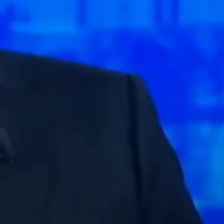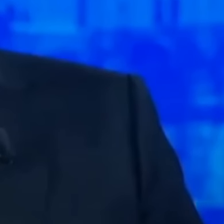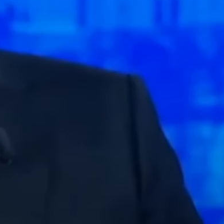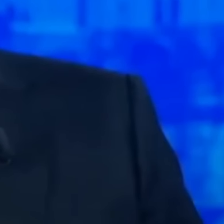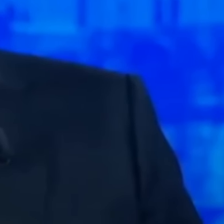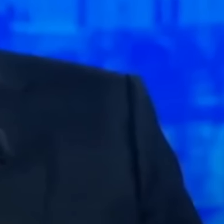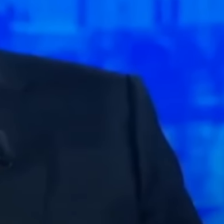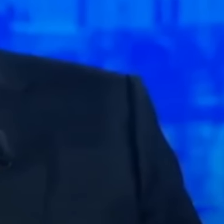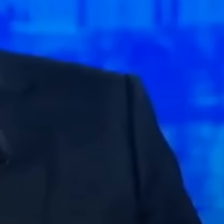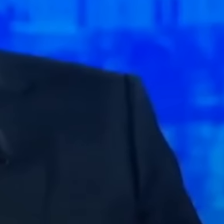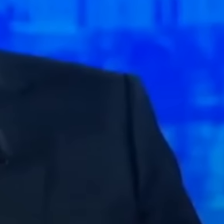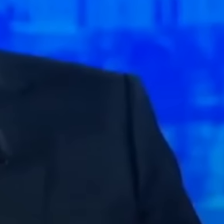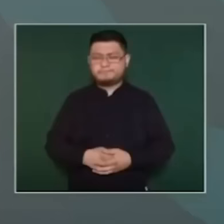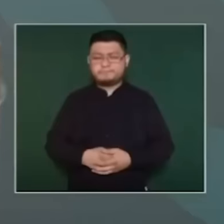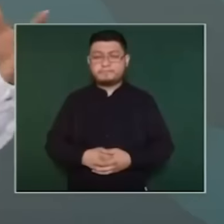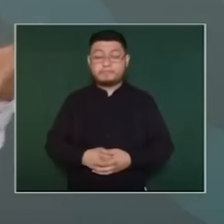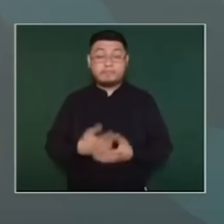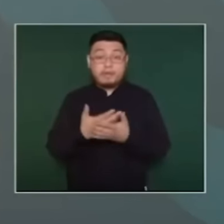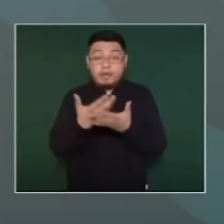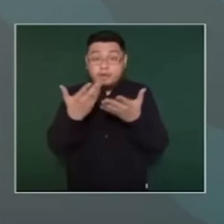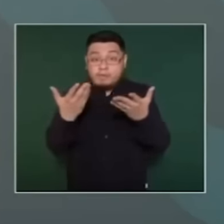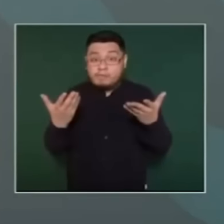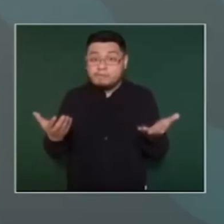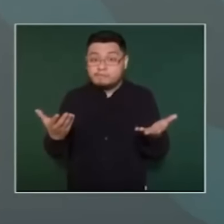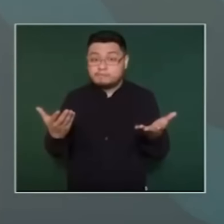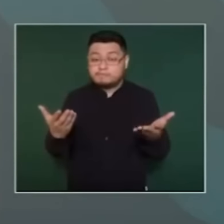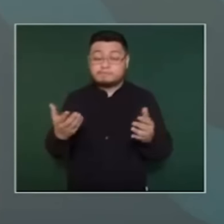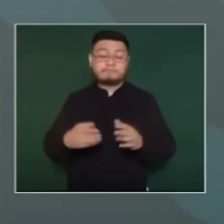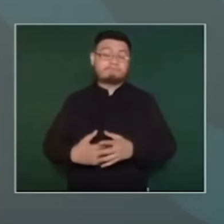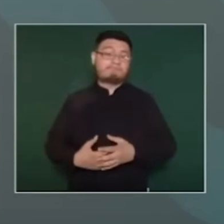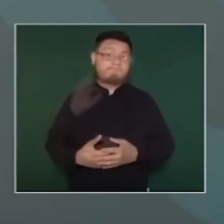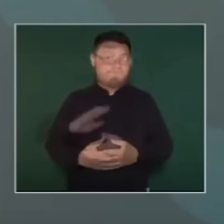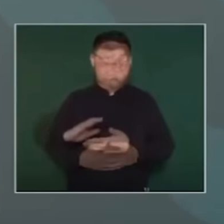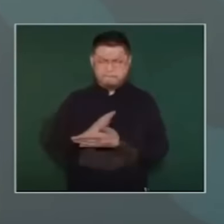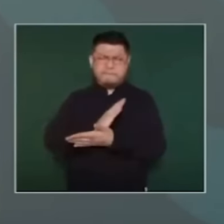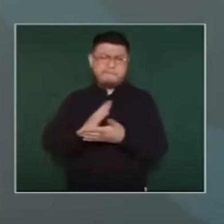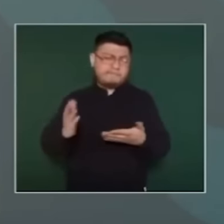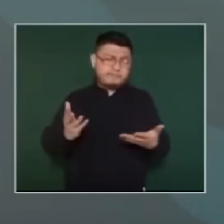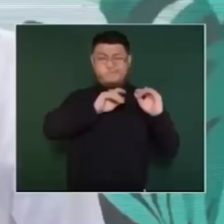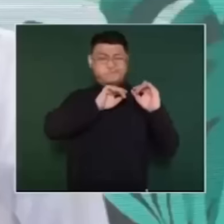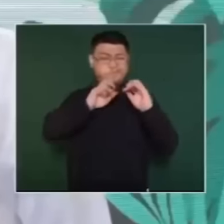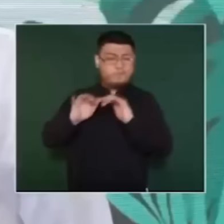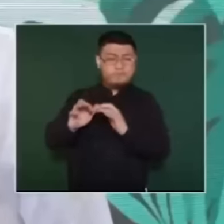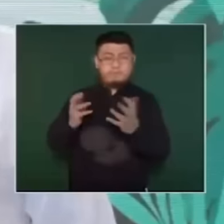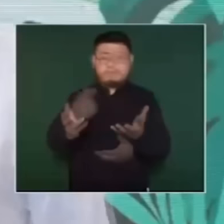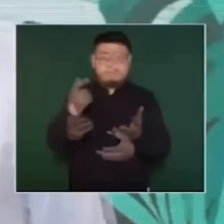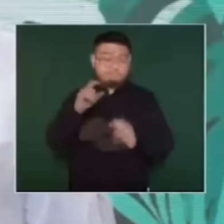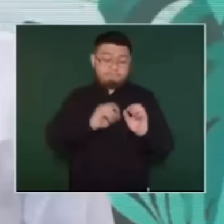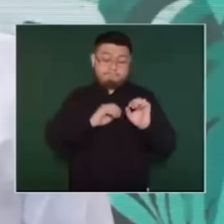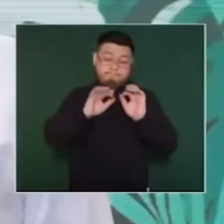interna. No hay otro camino. Ya escuchamos a Vladimir Putin, la recomendación que le